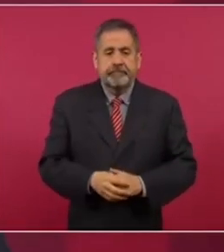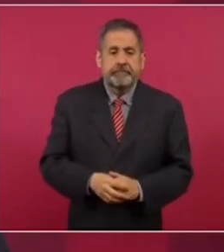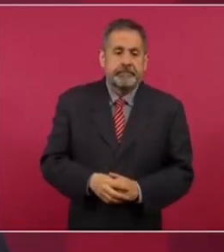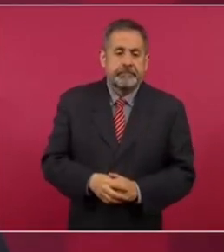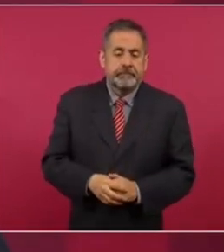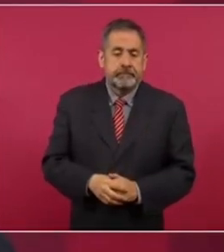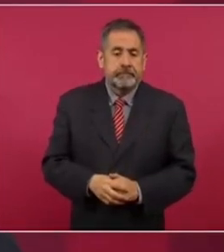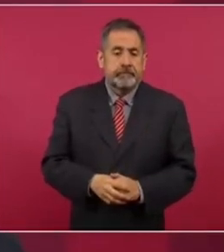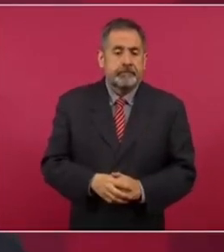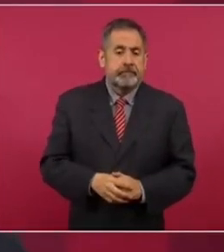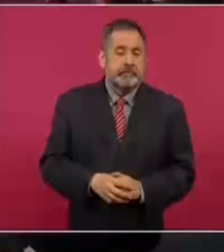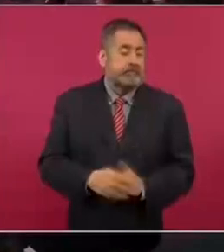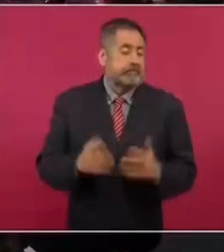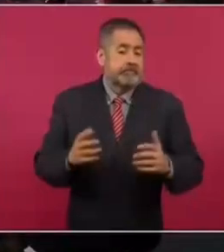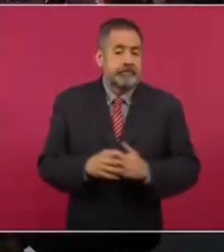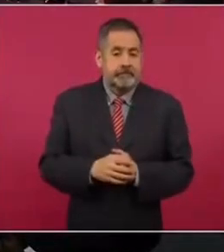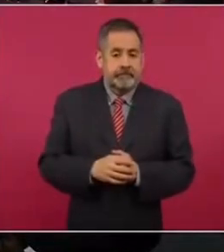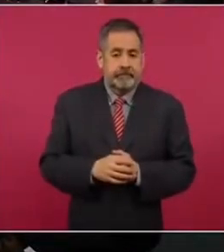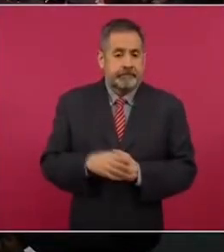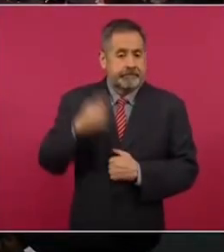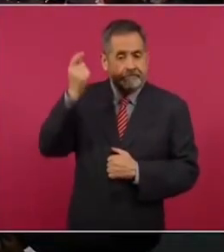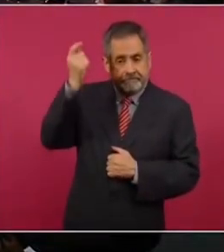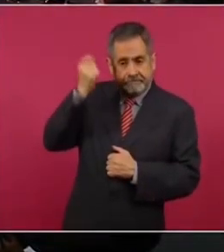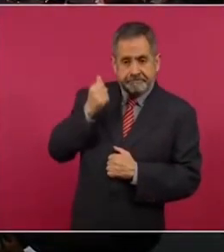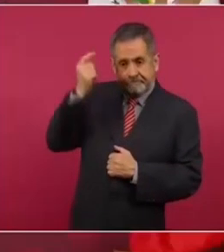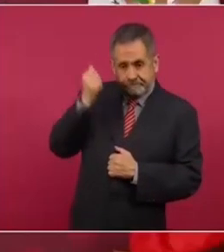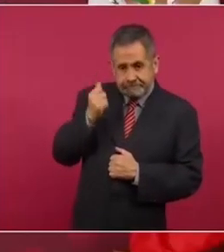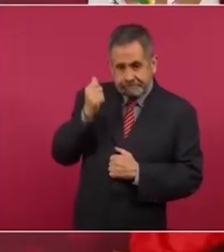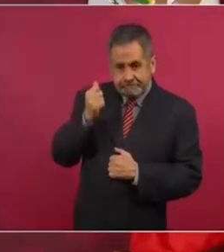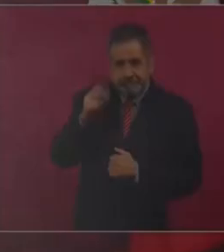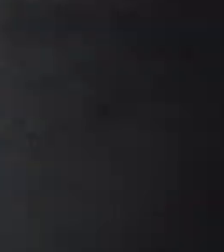Ahora sí que la pensión no se toca.